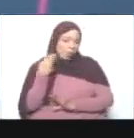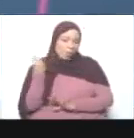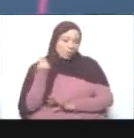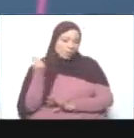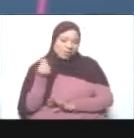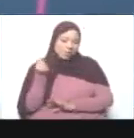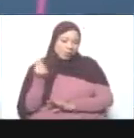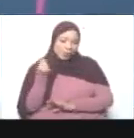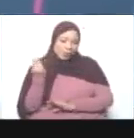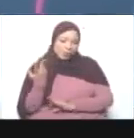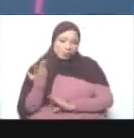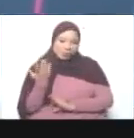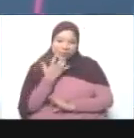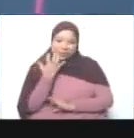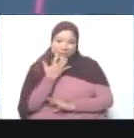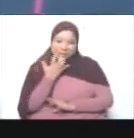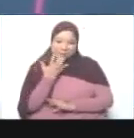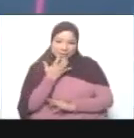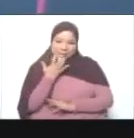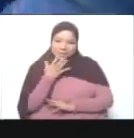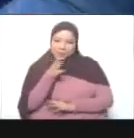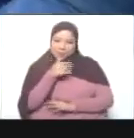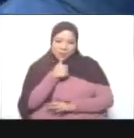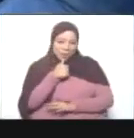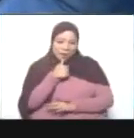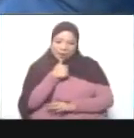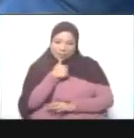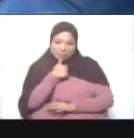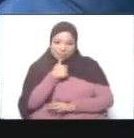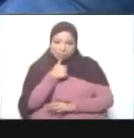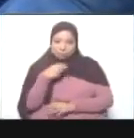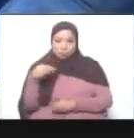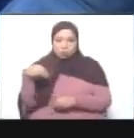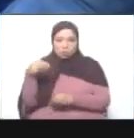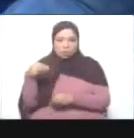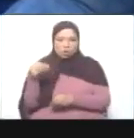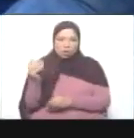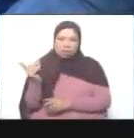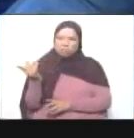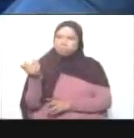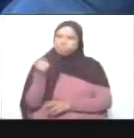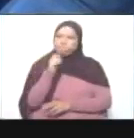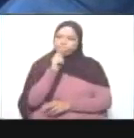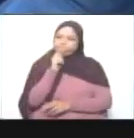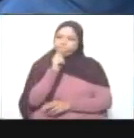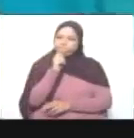Y no existía la robótica como tal.